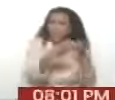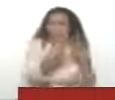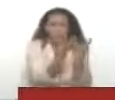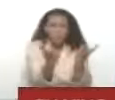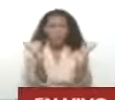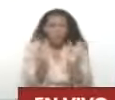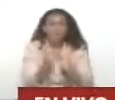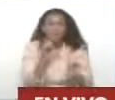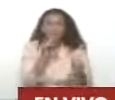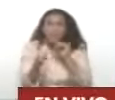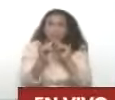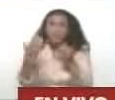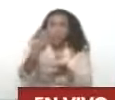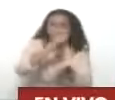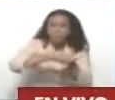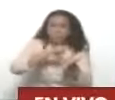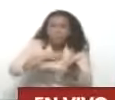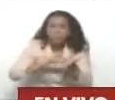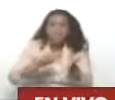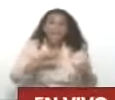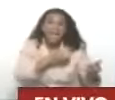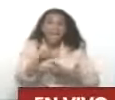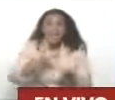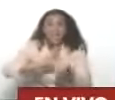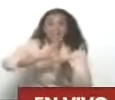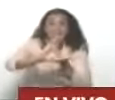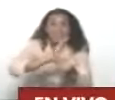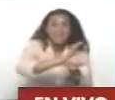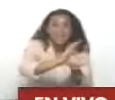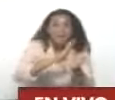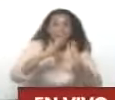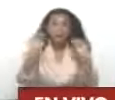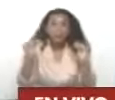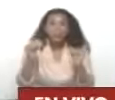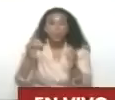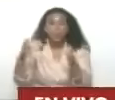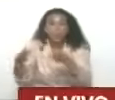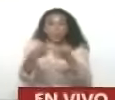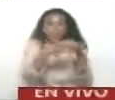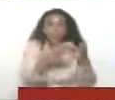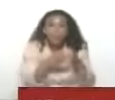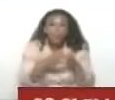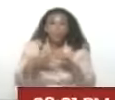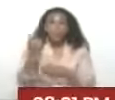busqué información y ya se tienen los recursos para entregar a todos los circuitos que faltan, presidente. Esta